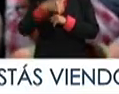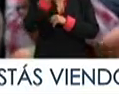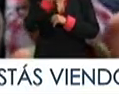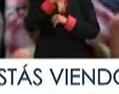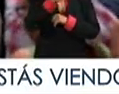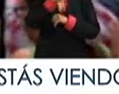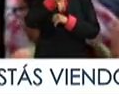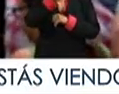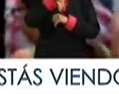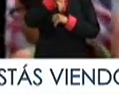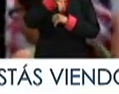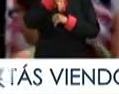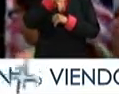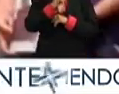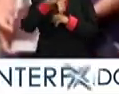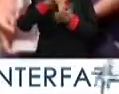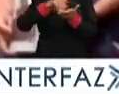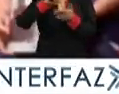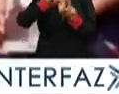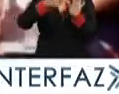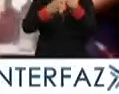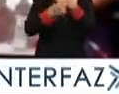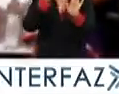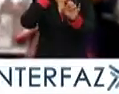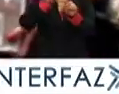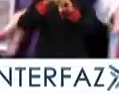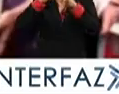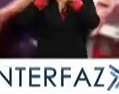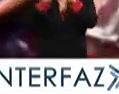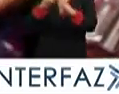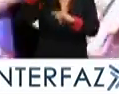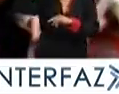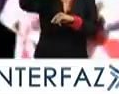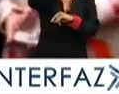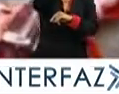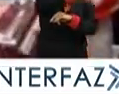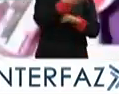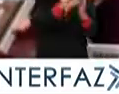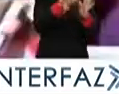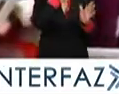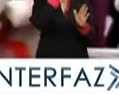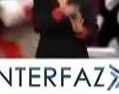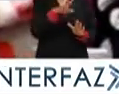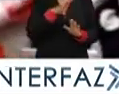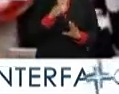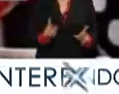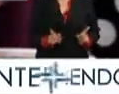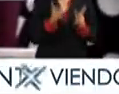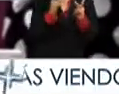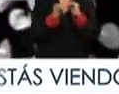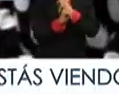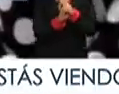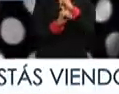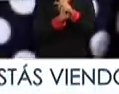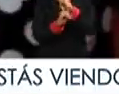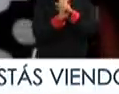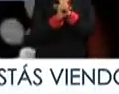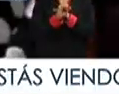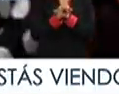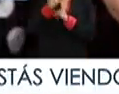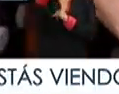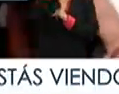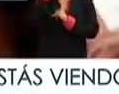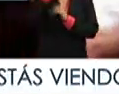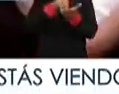que Dramaturgia de Saltillo se presentará en diversos festivales y ferias y que el libro también se encuentra de manera electrónica en la página